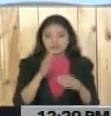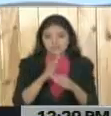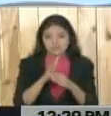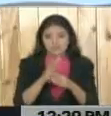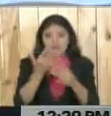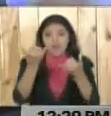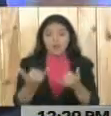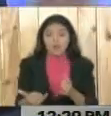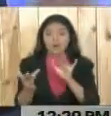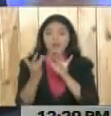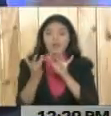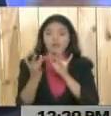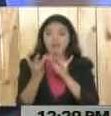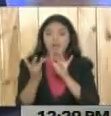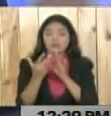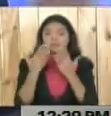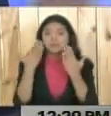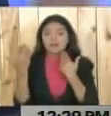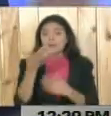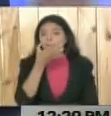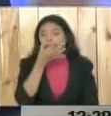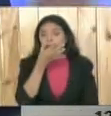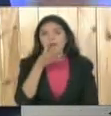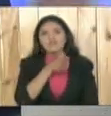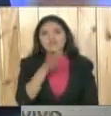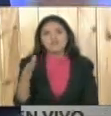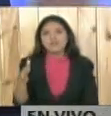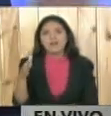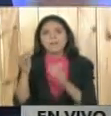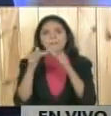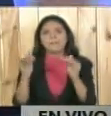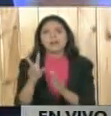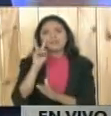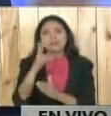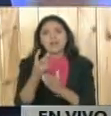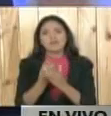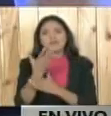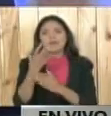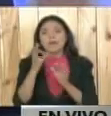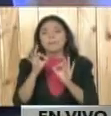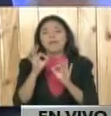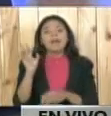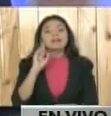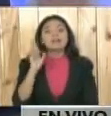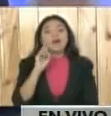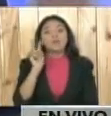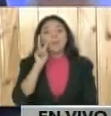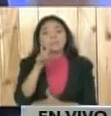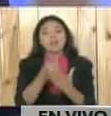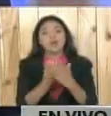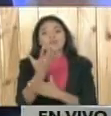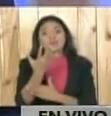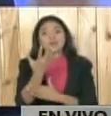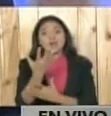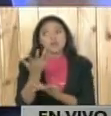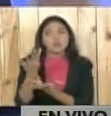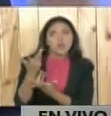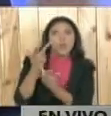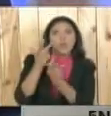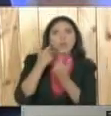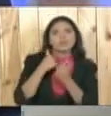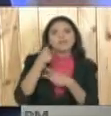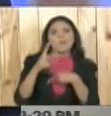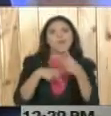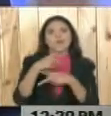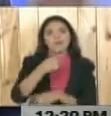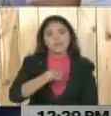Ahora hacemos contacto con Michelle Caballero. Él se encuentra en el Palacio de Miraflores, específicamente en Radio Miraflores. Nos trae pormenores del programa